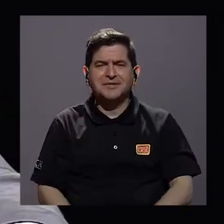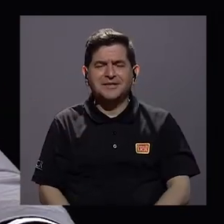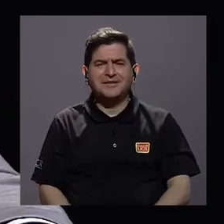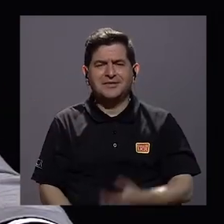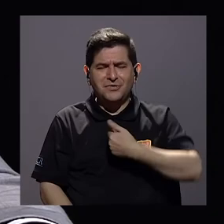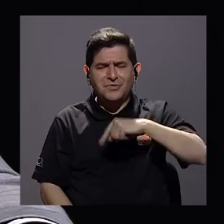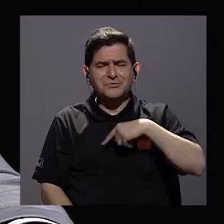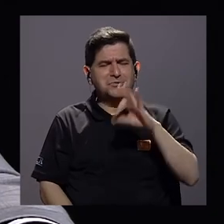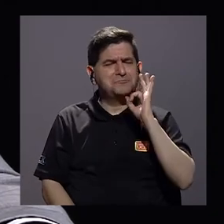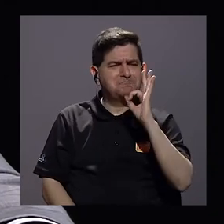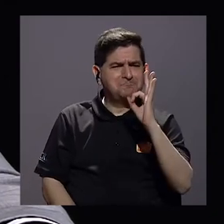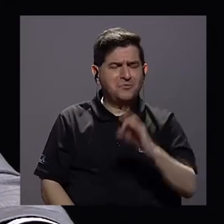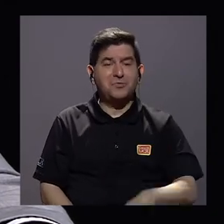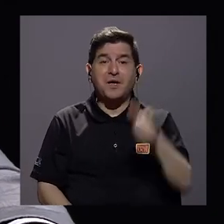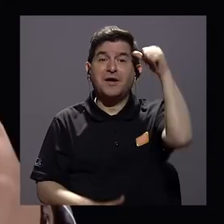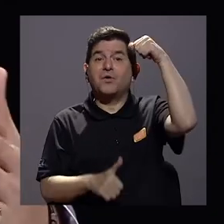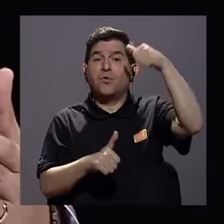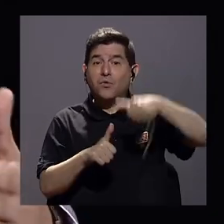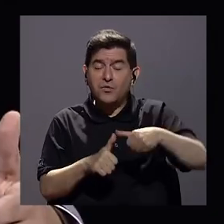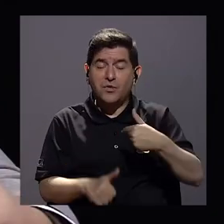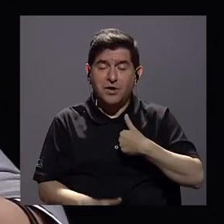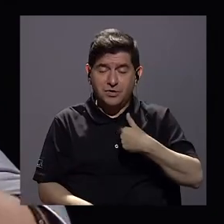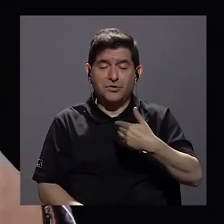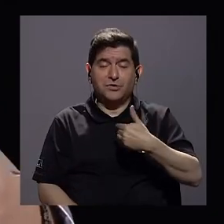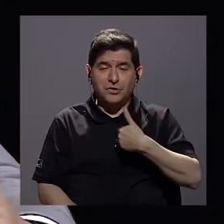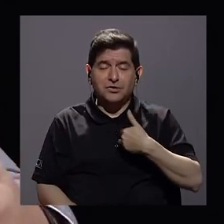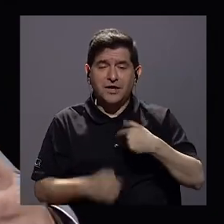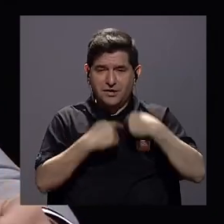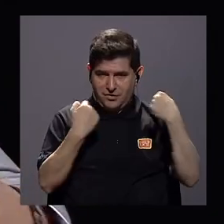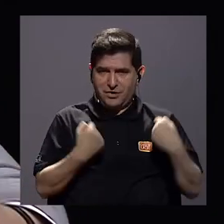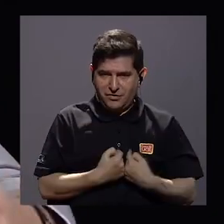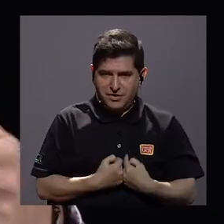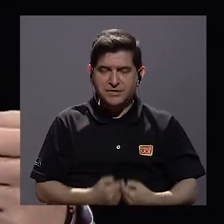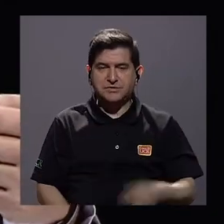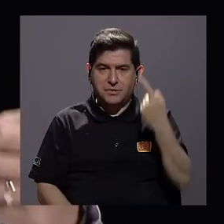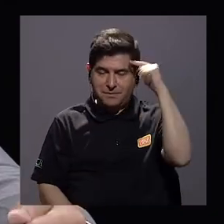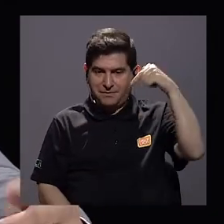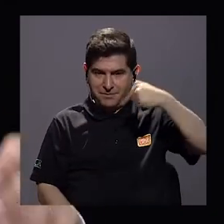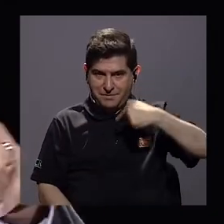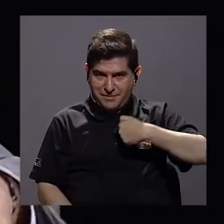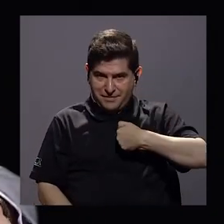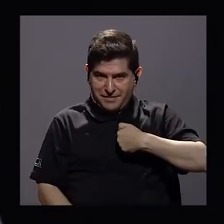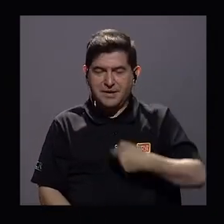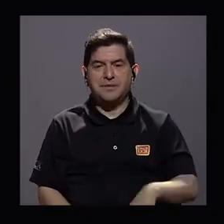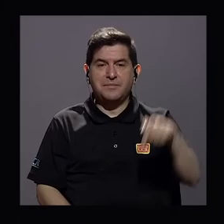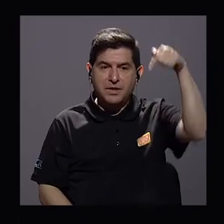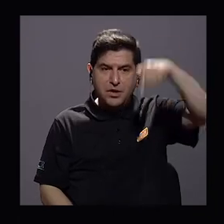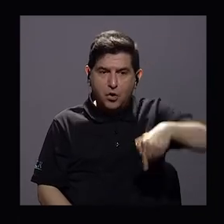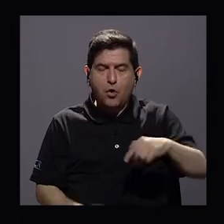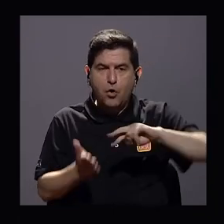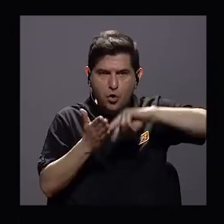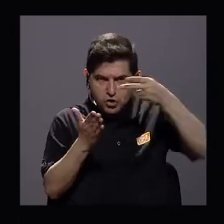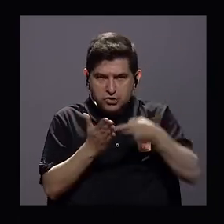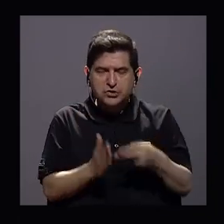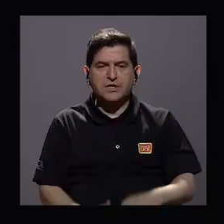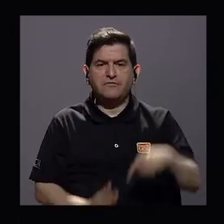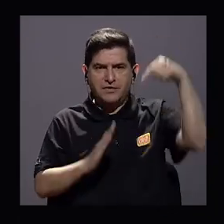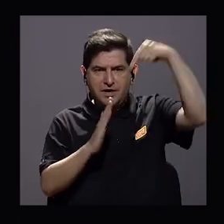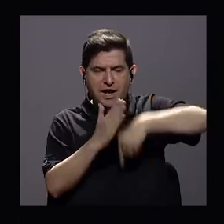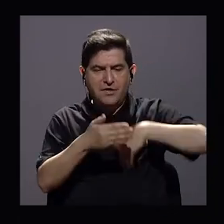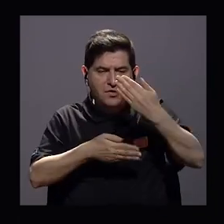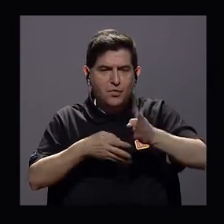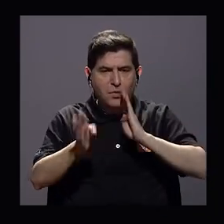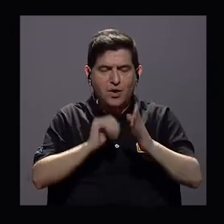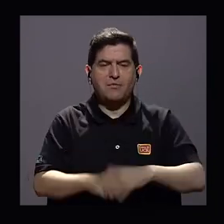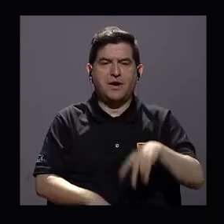con nosotros. Es un recuerdo que guardo en mi corazón y que hoy para mí tiene un significado mucho más potente después de esta conversación